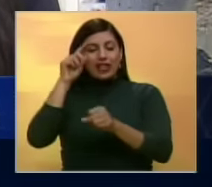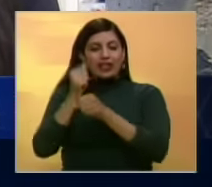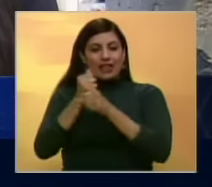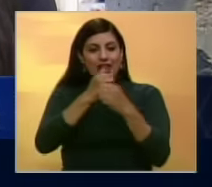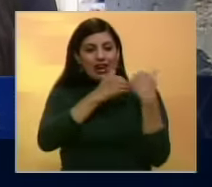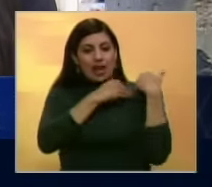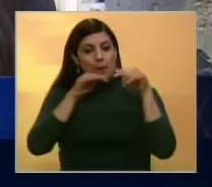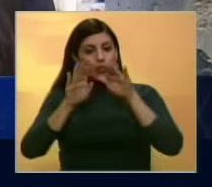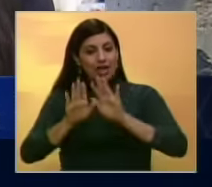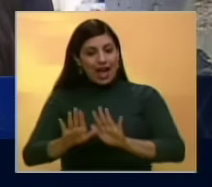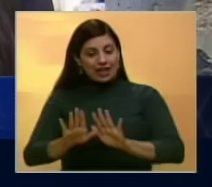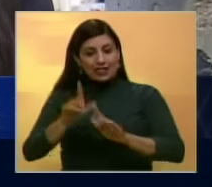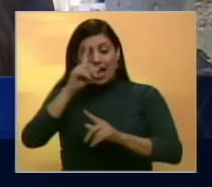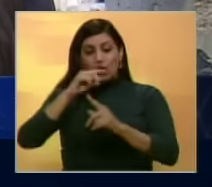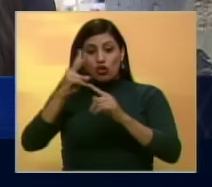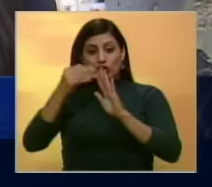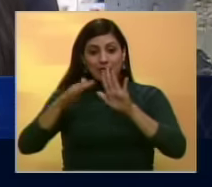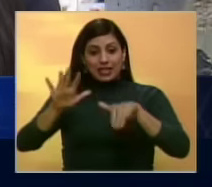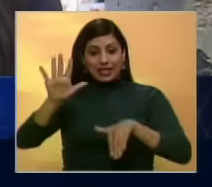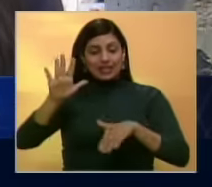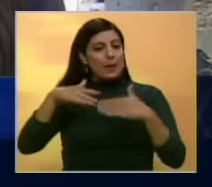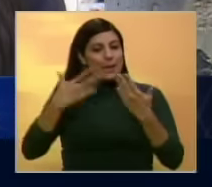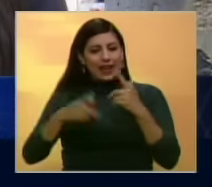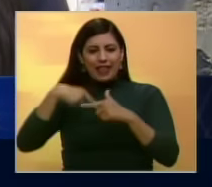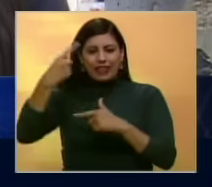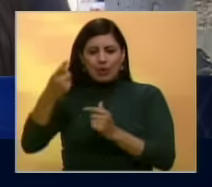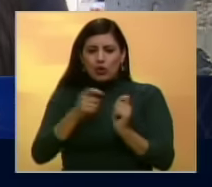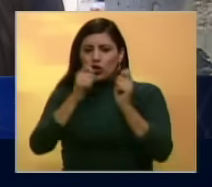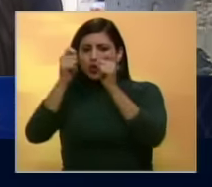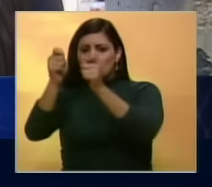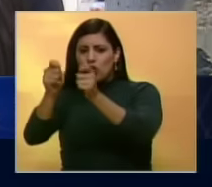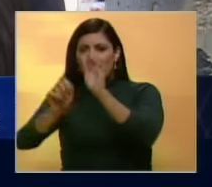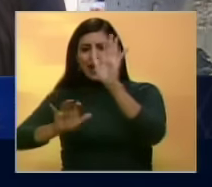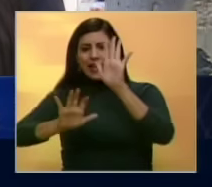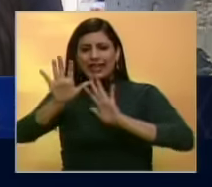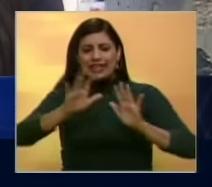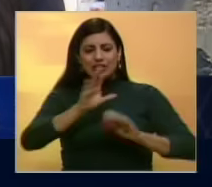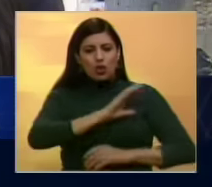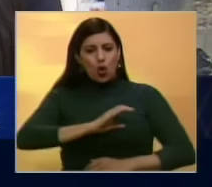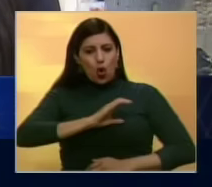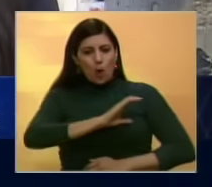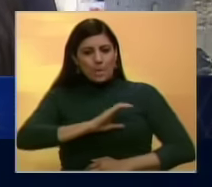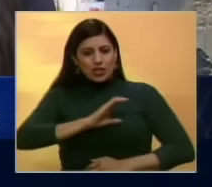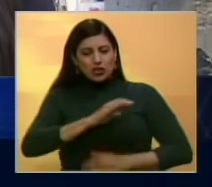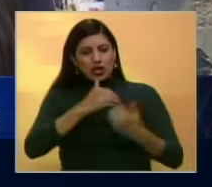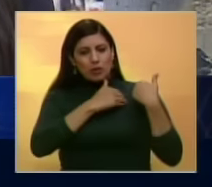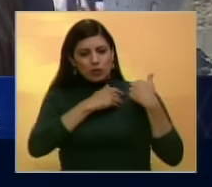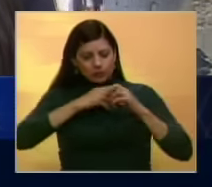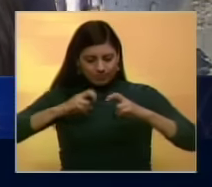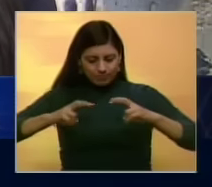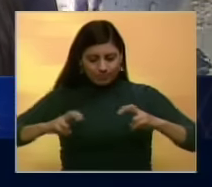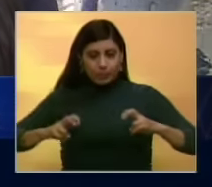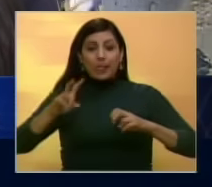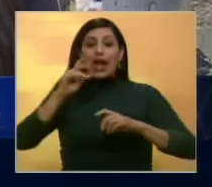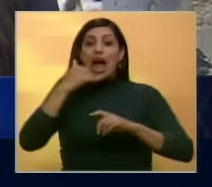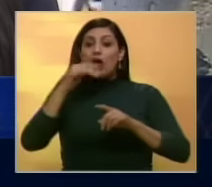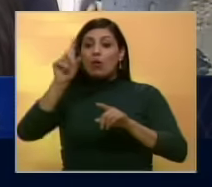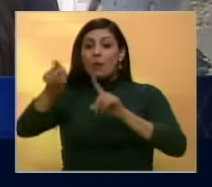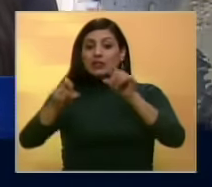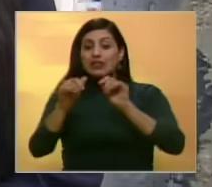correspondientes al año 2015 para luego ser remitidas a las 15 comisiones legislativas y de ser necesario citar a los